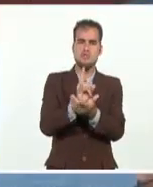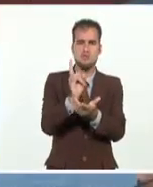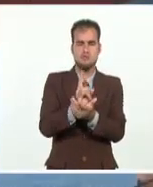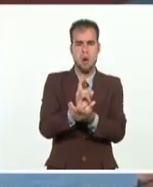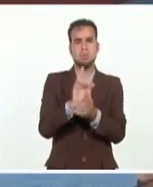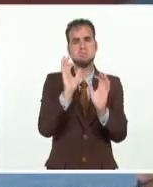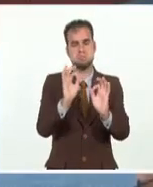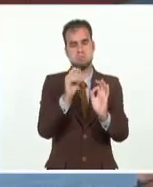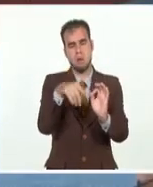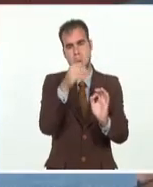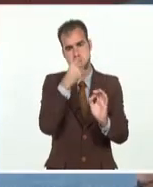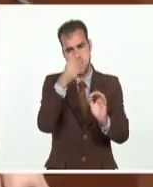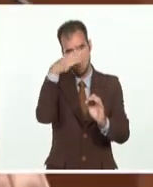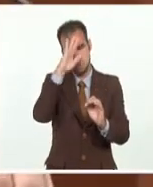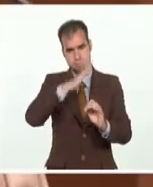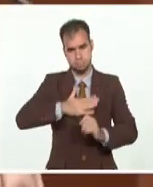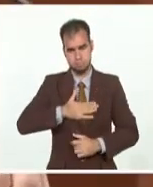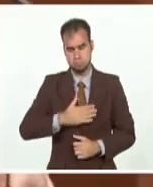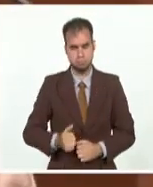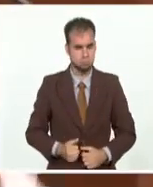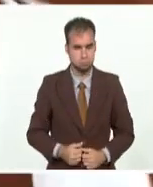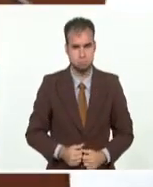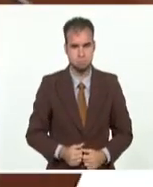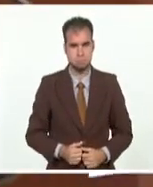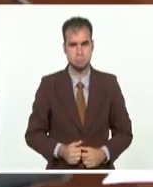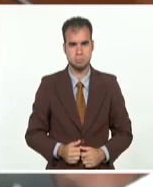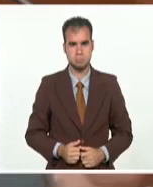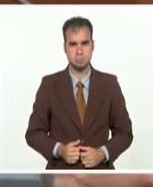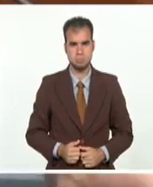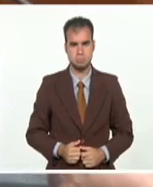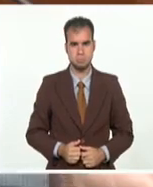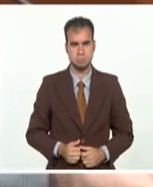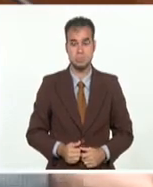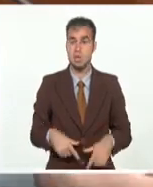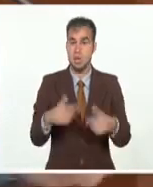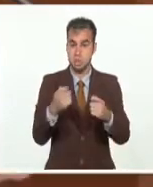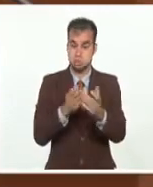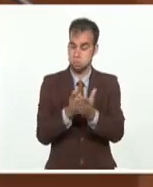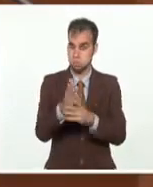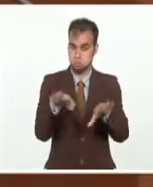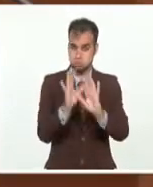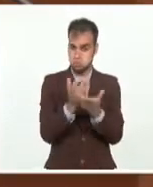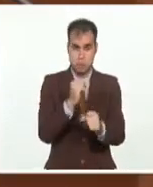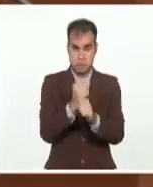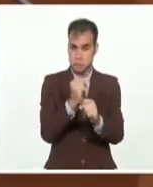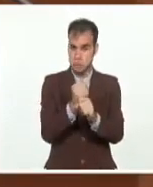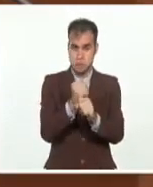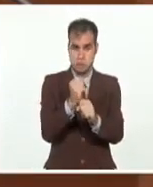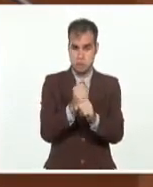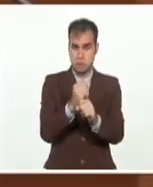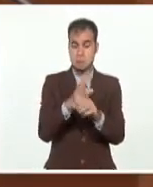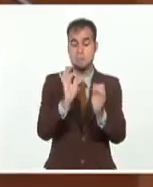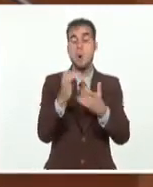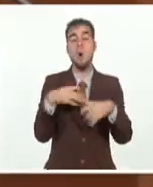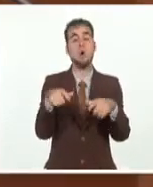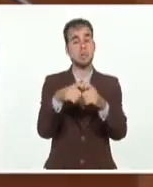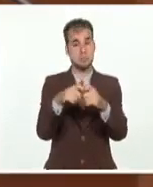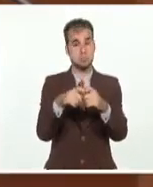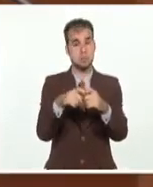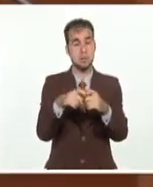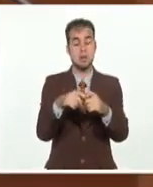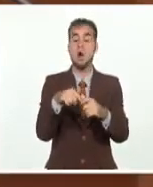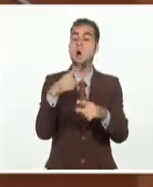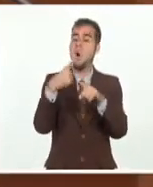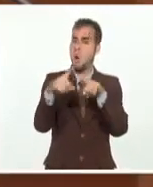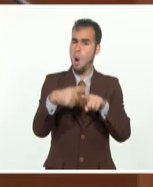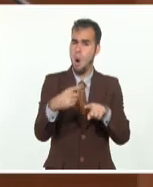aplicaciones Android de Cuba. Tenemos que darle total seguimiento al Congreso, indicó Díaz-Canel, que nada se nos atrase y